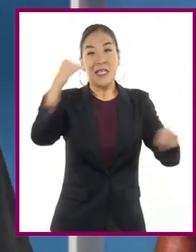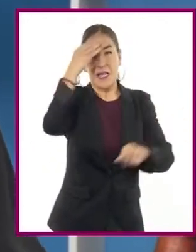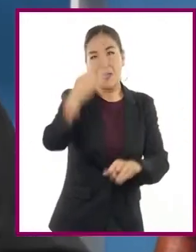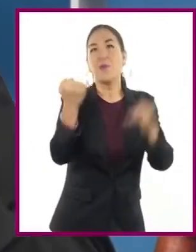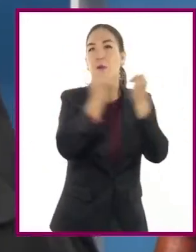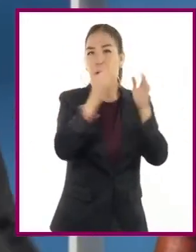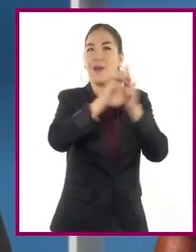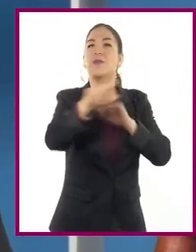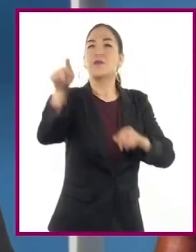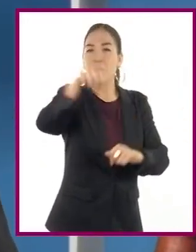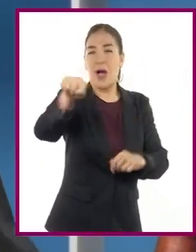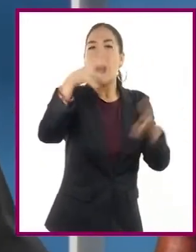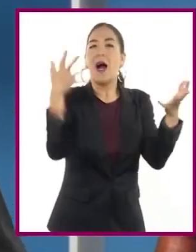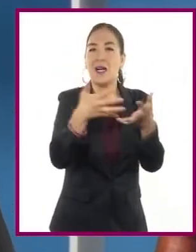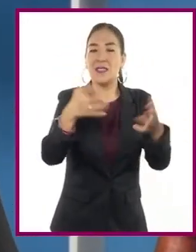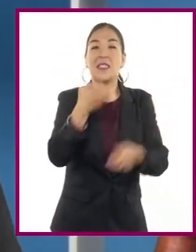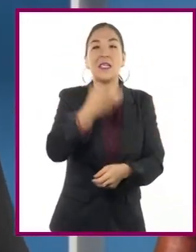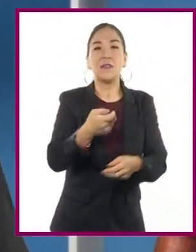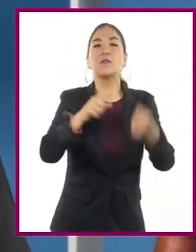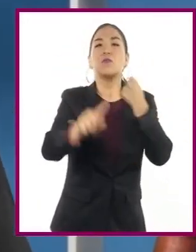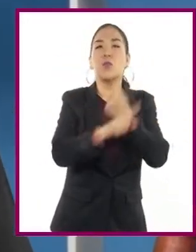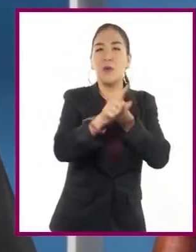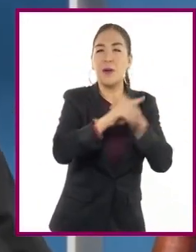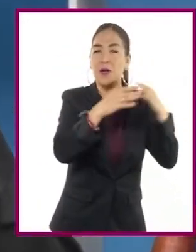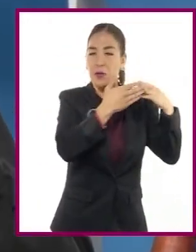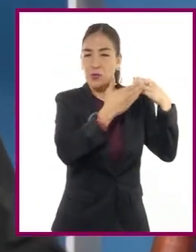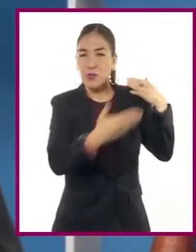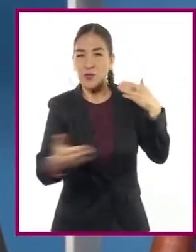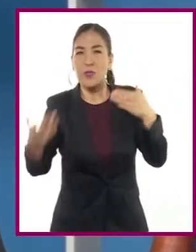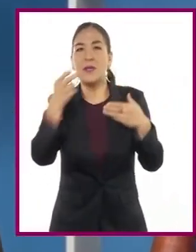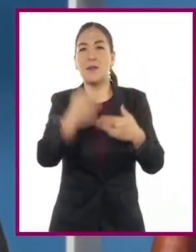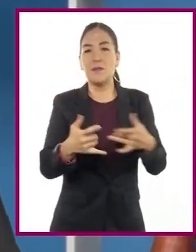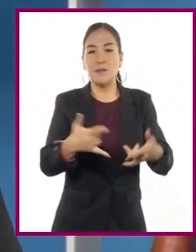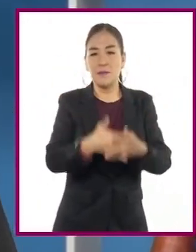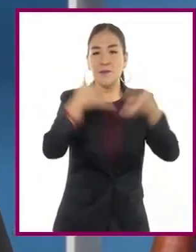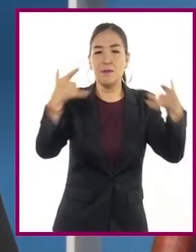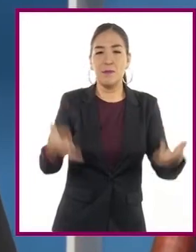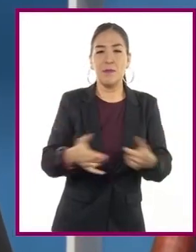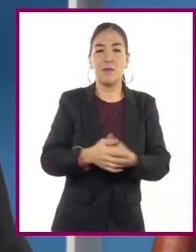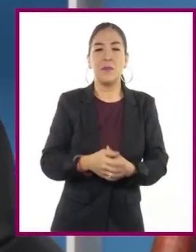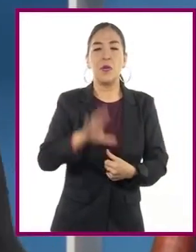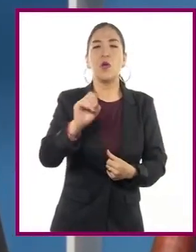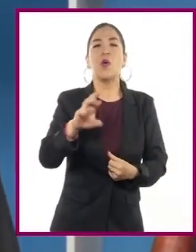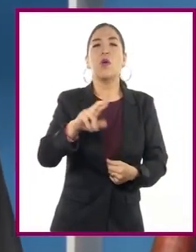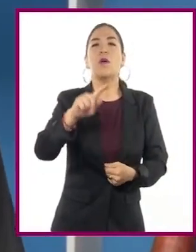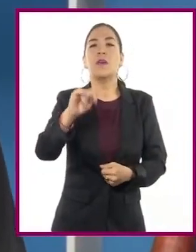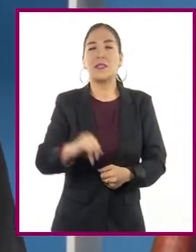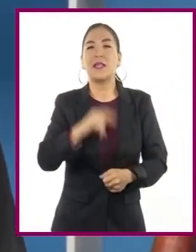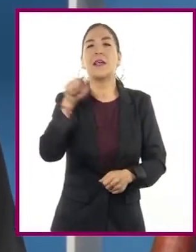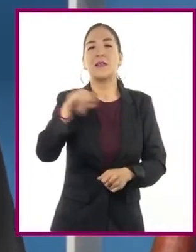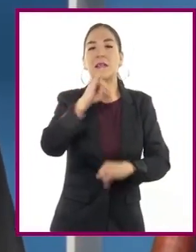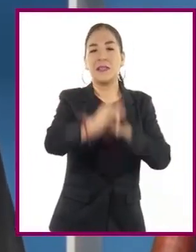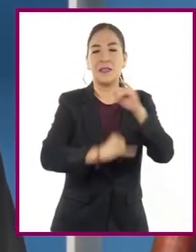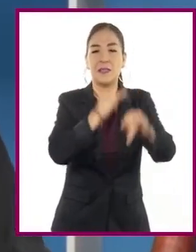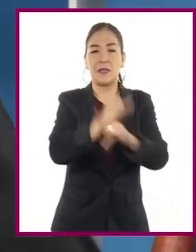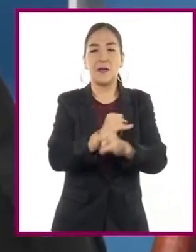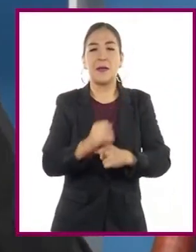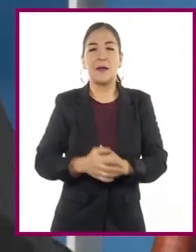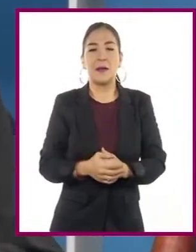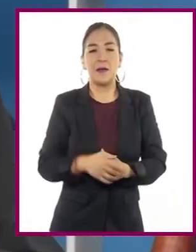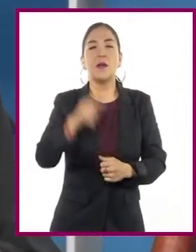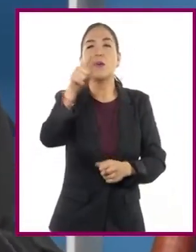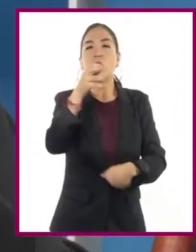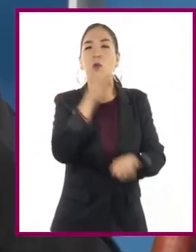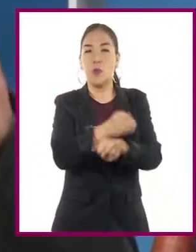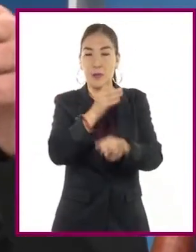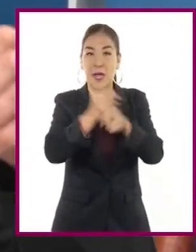elaboró sobre el origen y proceso histórico de la Corte Penal Internacional.